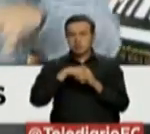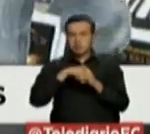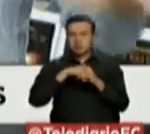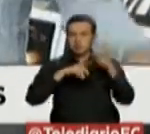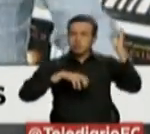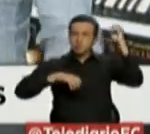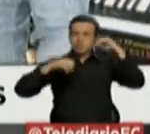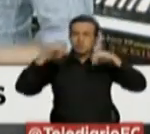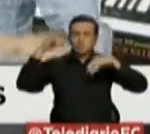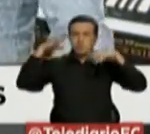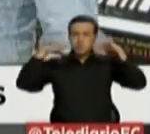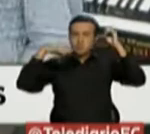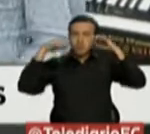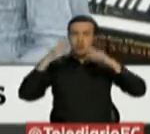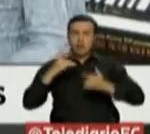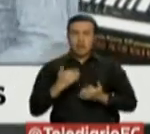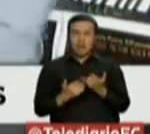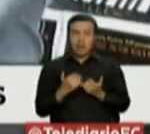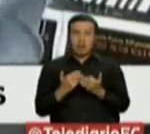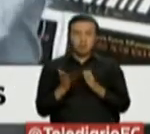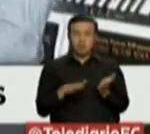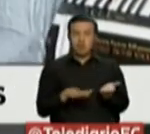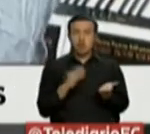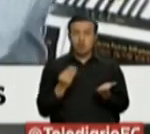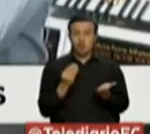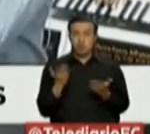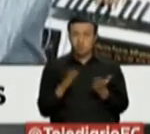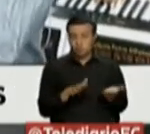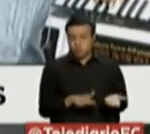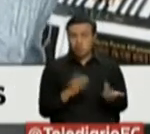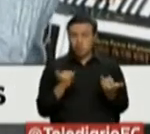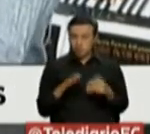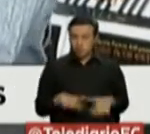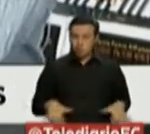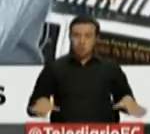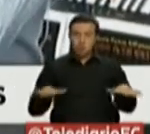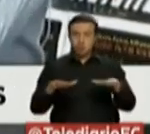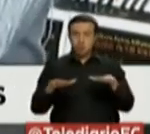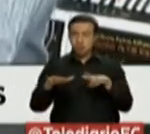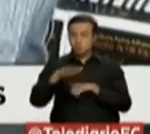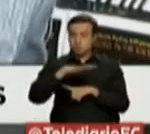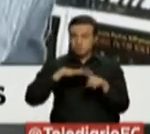donde se incendió y murieron estos jóvenes. Y hoy, pues, se levantan